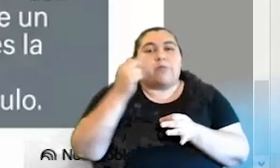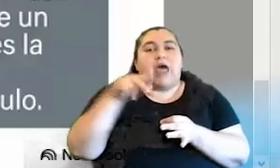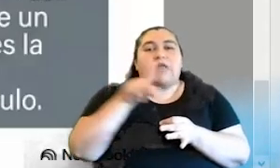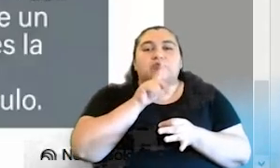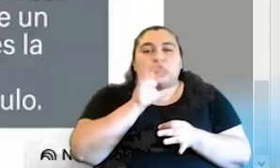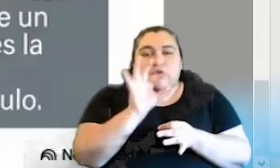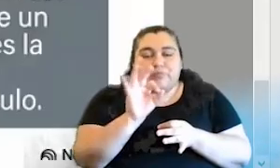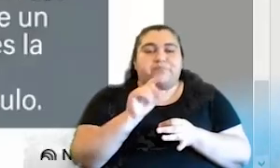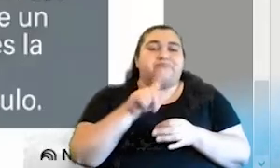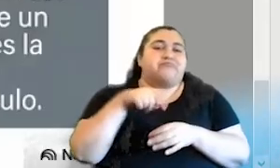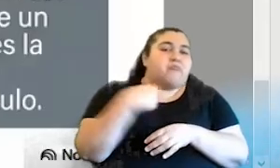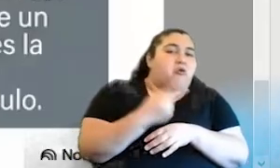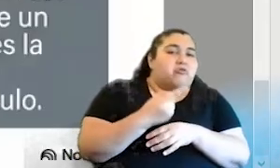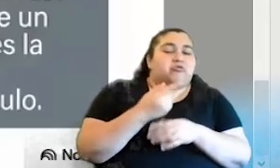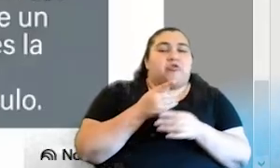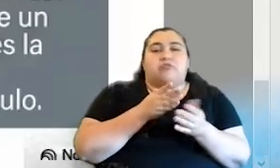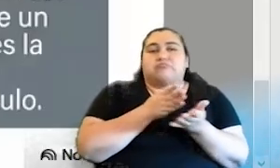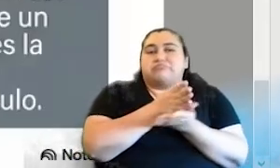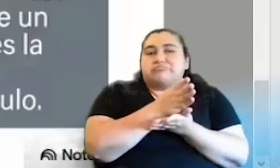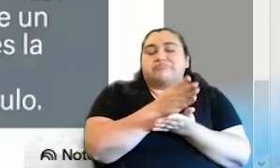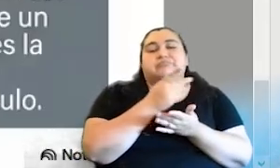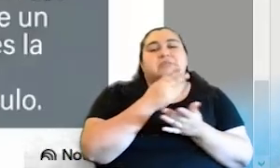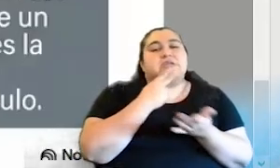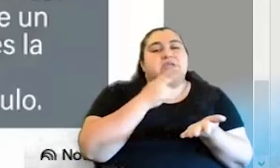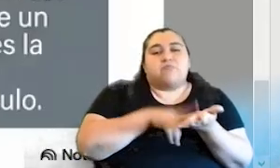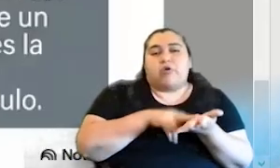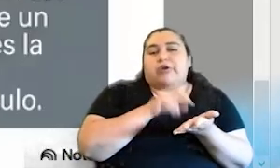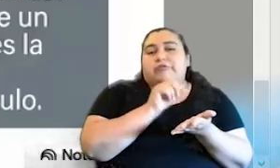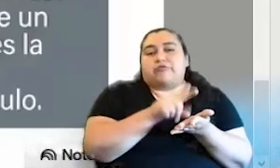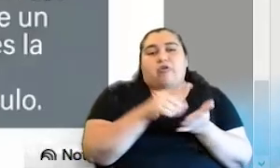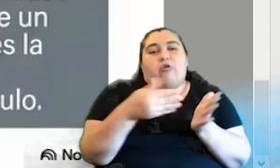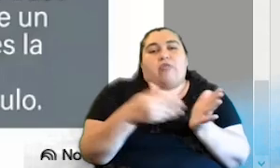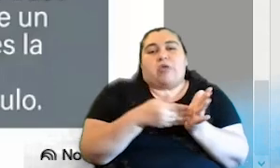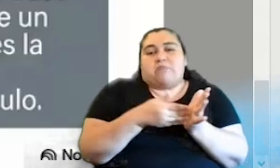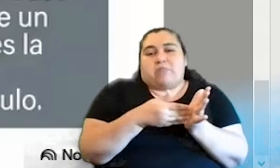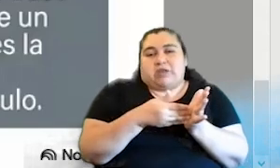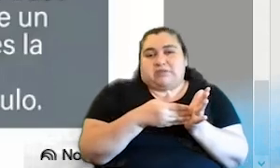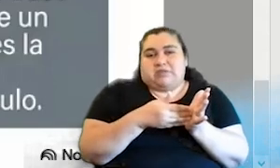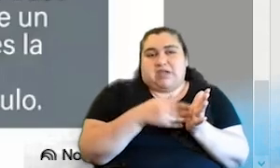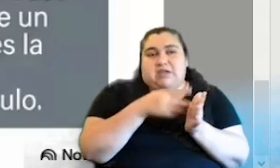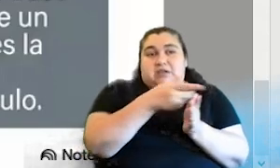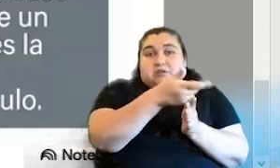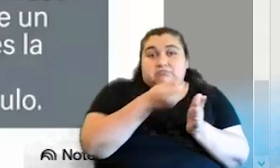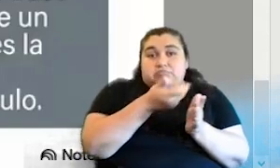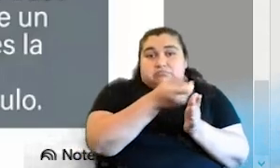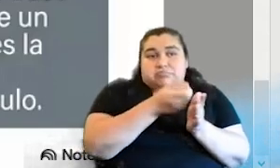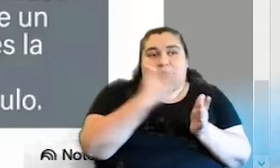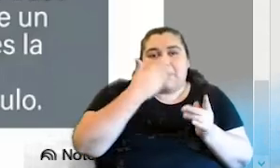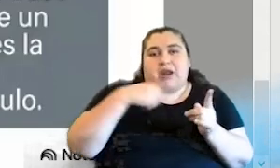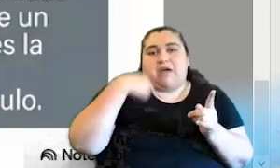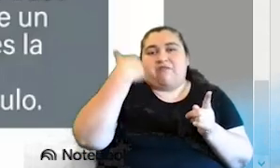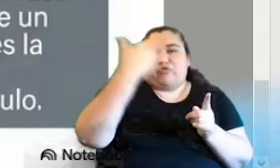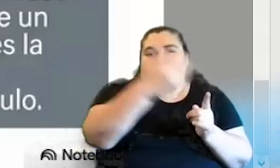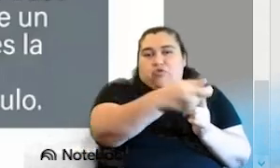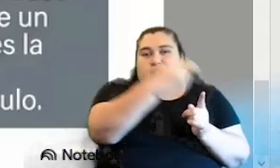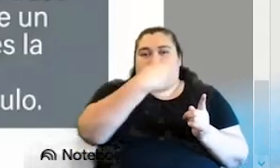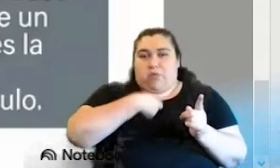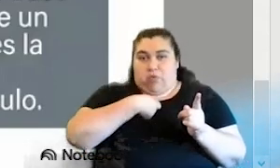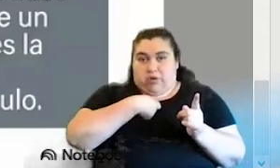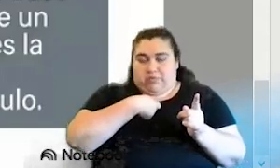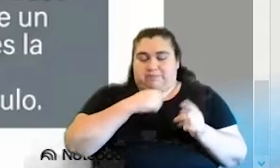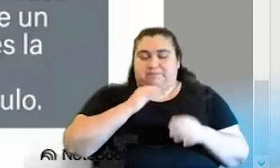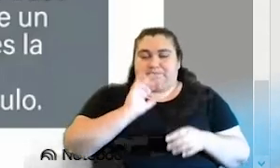y puede resultar también que sea un saldo de libre disponibilidad a favor del contribuyente. Lo que nunca puede pasar es que